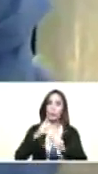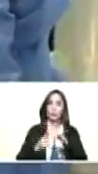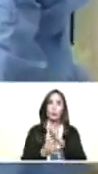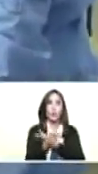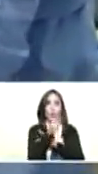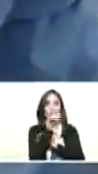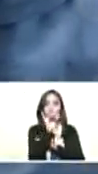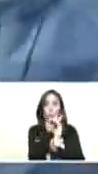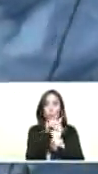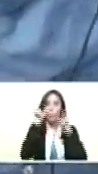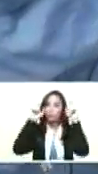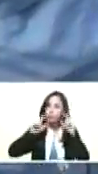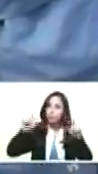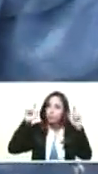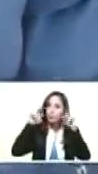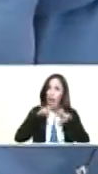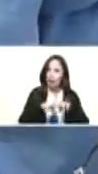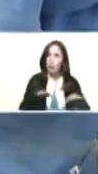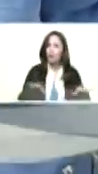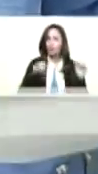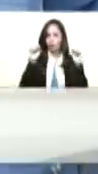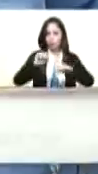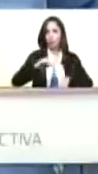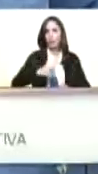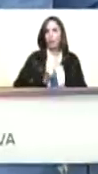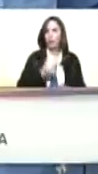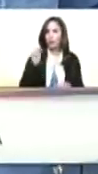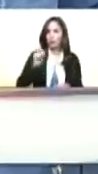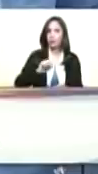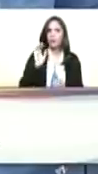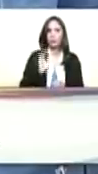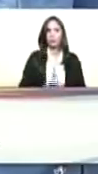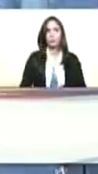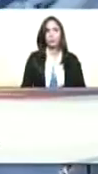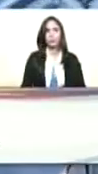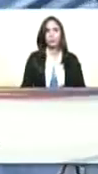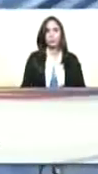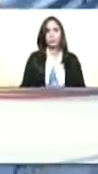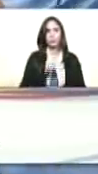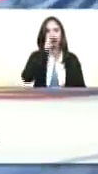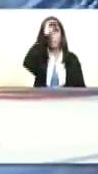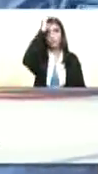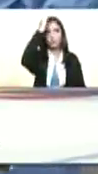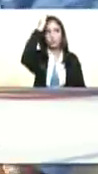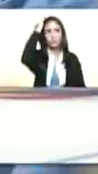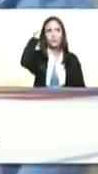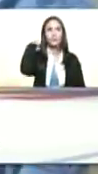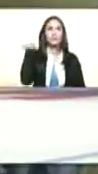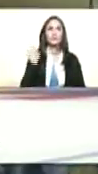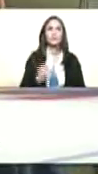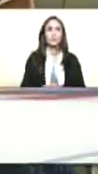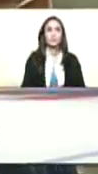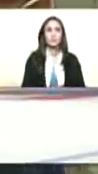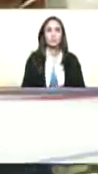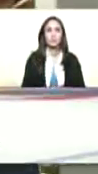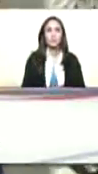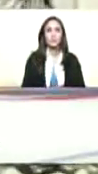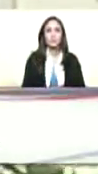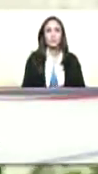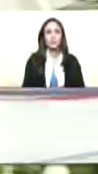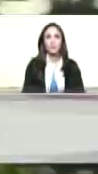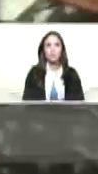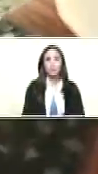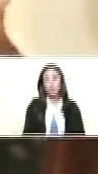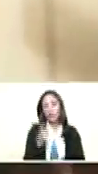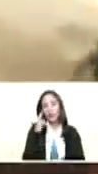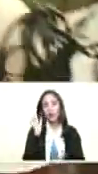nuestro pueblo, Luciano. Sí. Sí se puede, sí se puede. Si quisieran cosechar una lechuga también para que se lleven ensalada completa. Bueno, Silita. Silita, ahí.